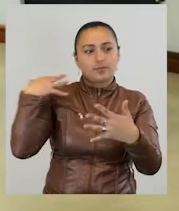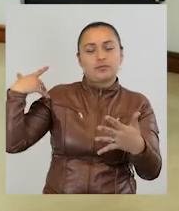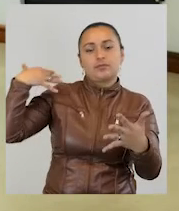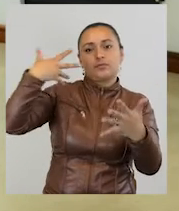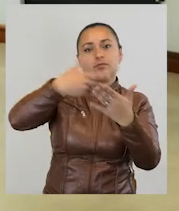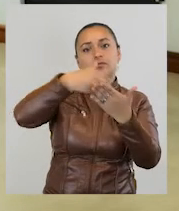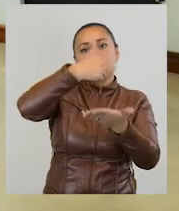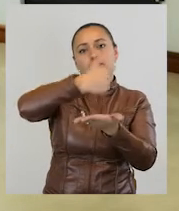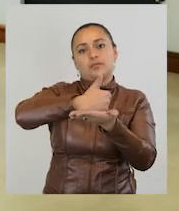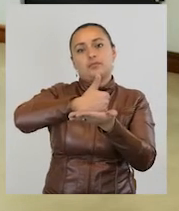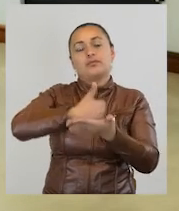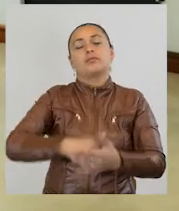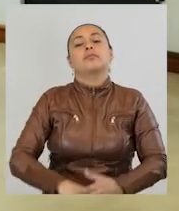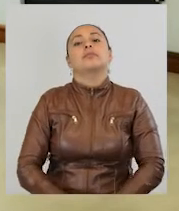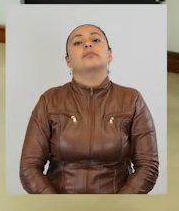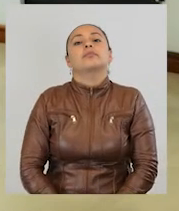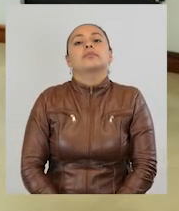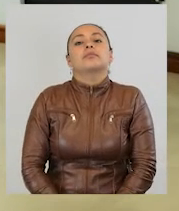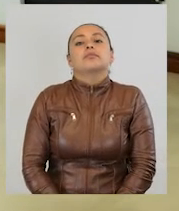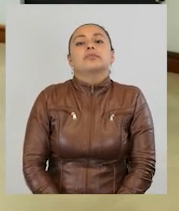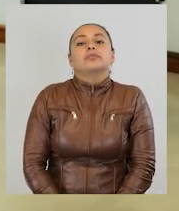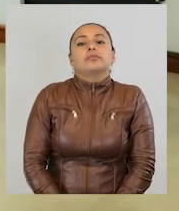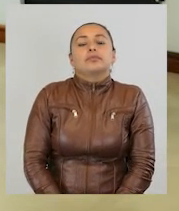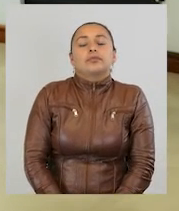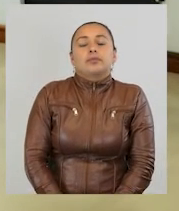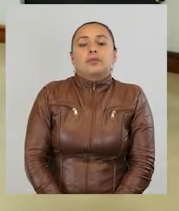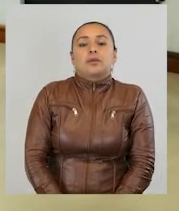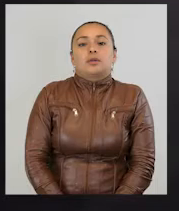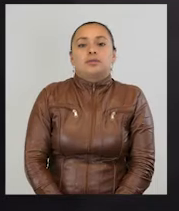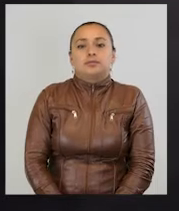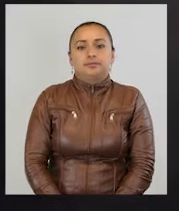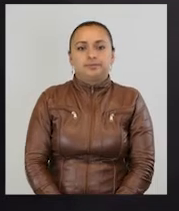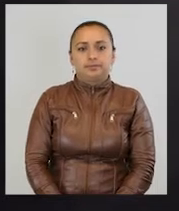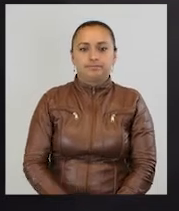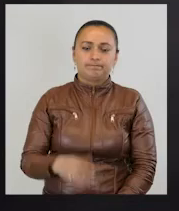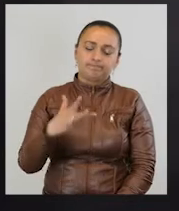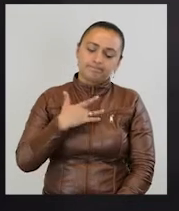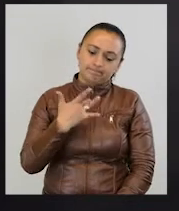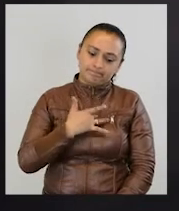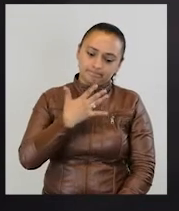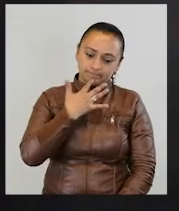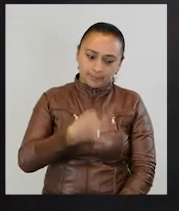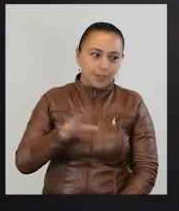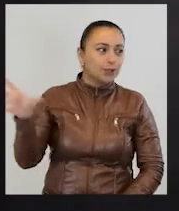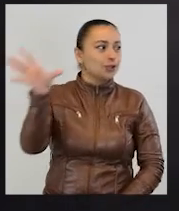honor y toda gloria por los siglos de los siglos. Amén.